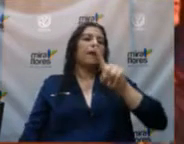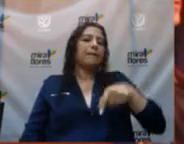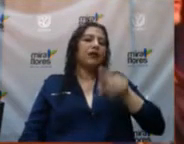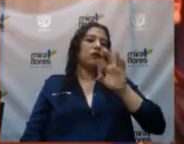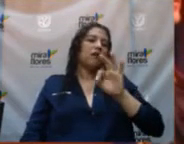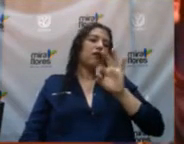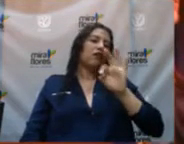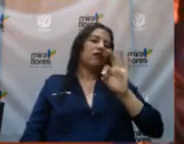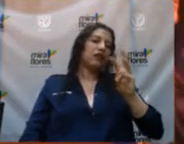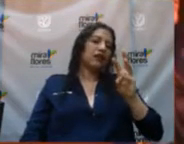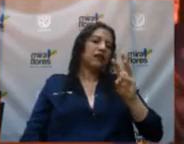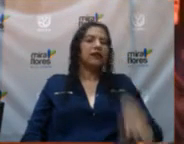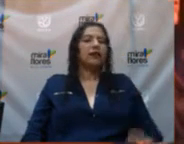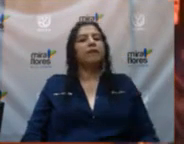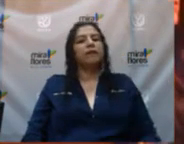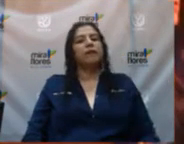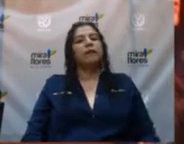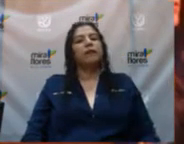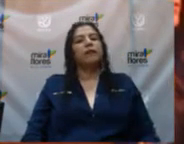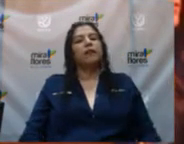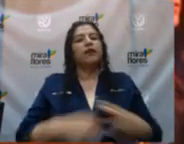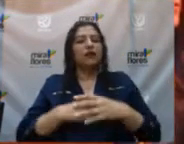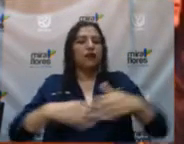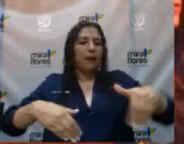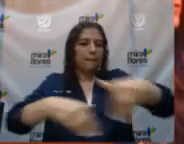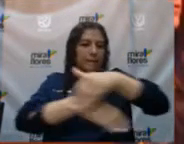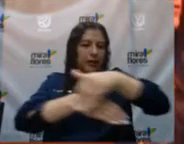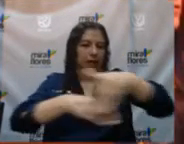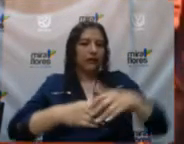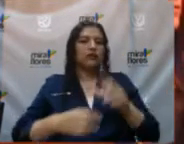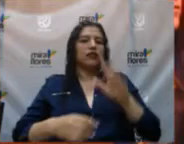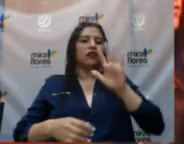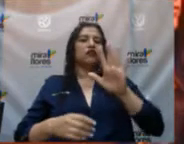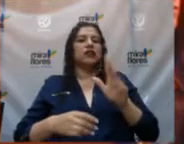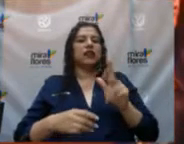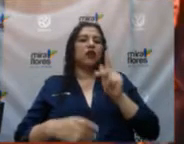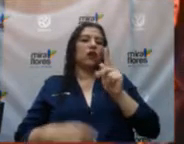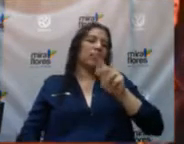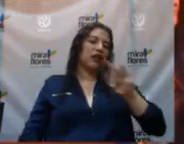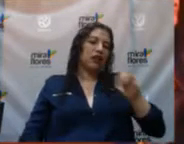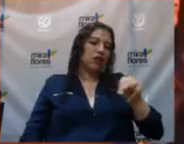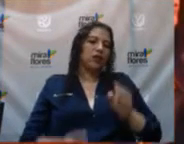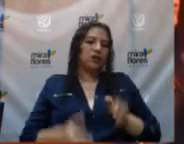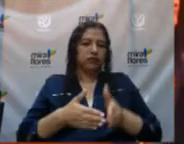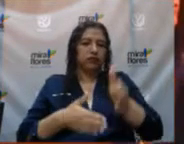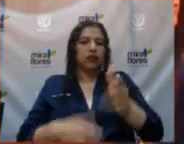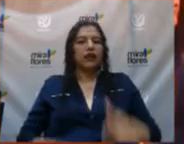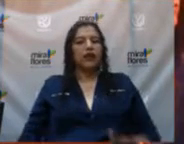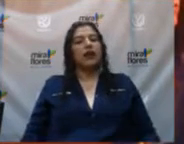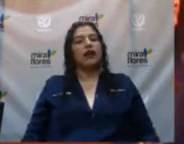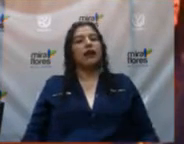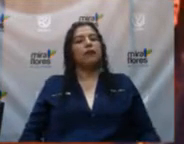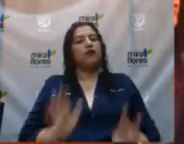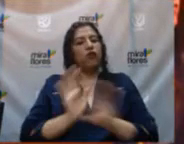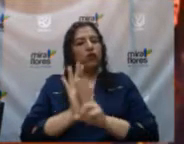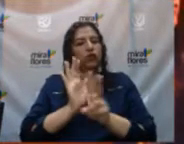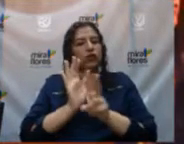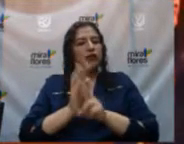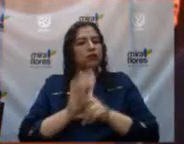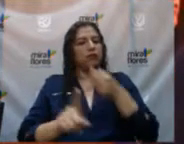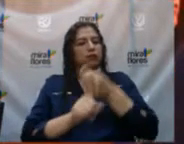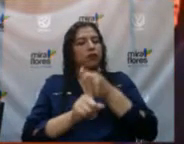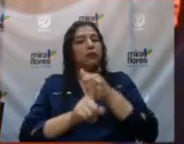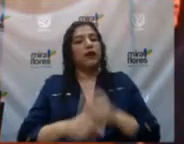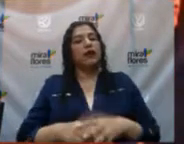1996, fue la consolidación del malecón de los 5 kilómetros, ya que por voluntad de la gestión de ese momento,